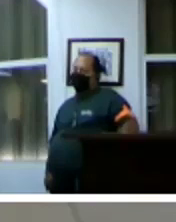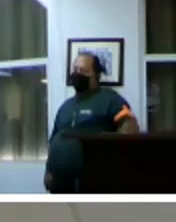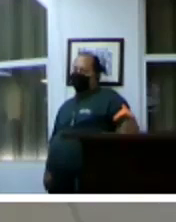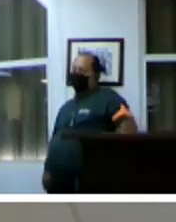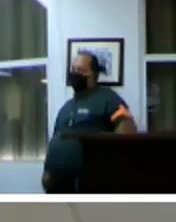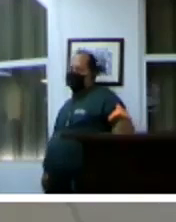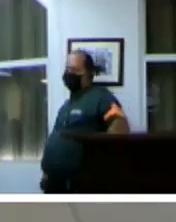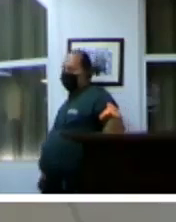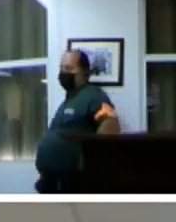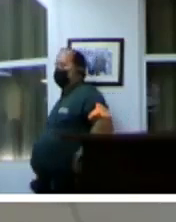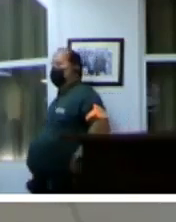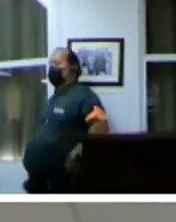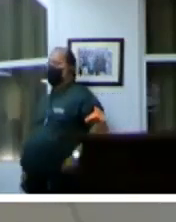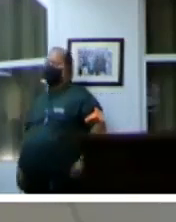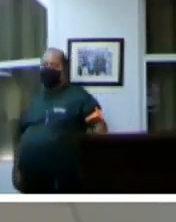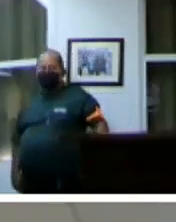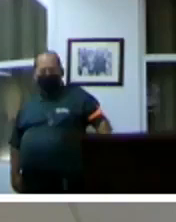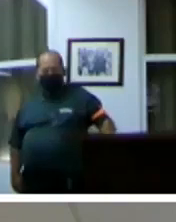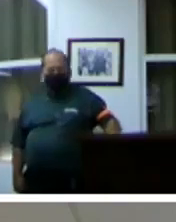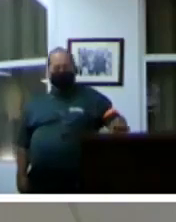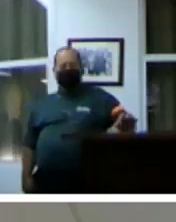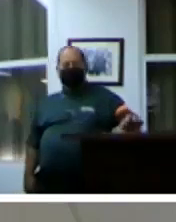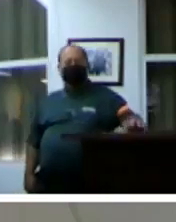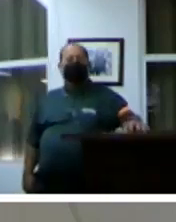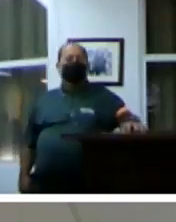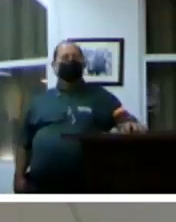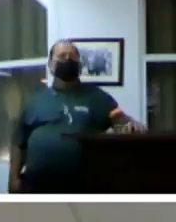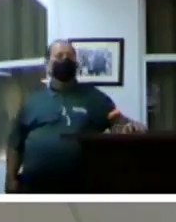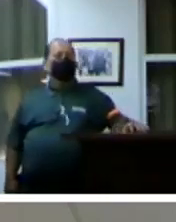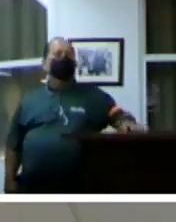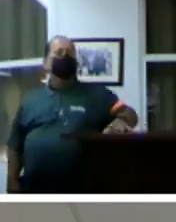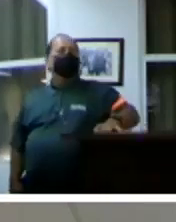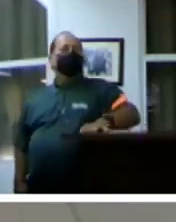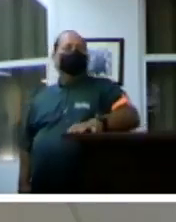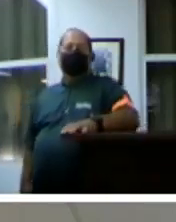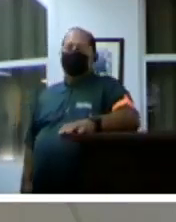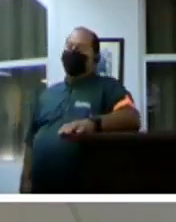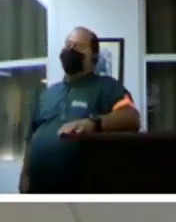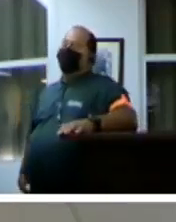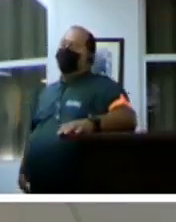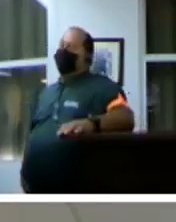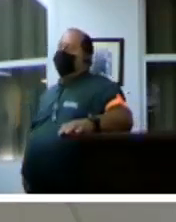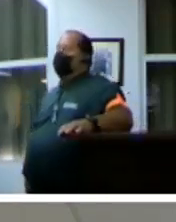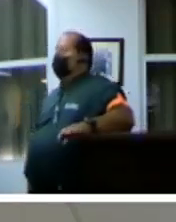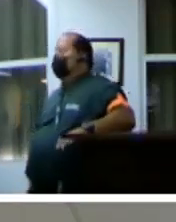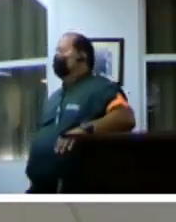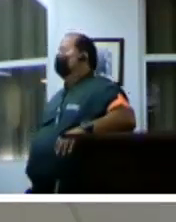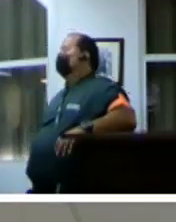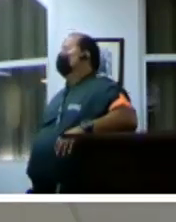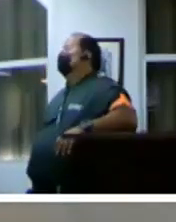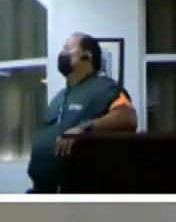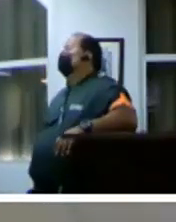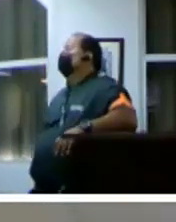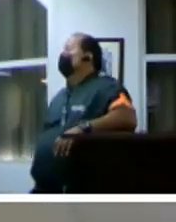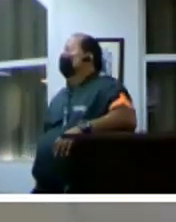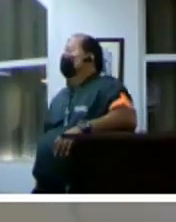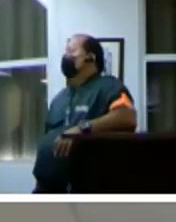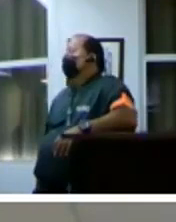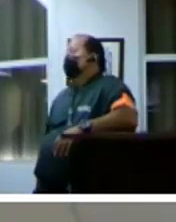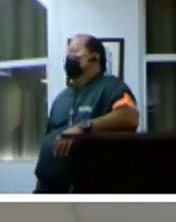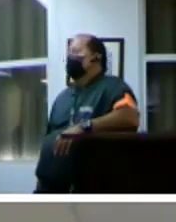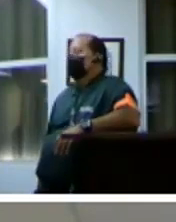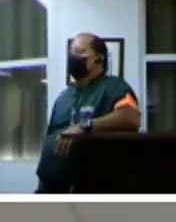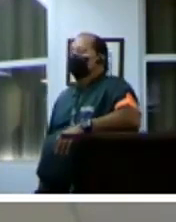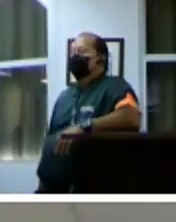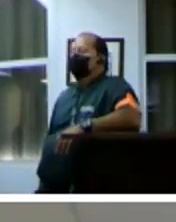al mercado de bonos, pues solamente con lo que tenemos de fondos internos de la autoridad, de la agencia. Y de ahí en adelante, que usted ve que siempre ha